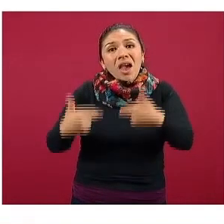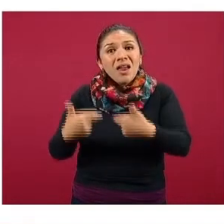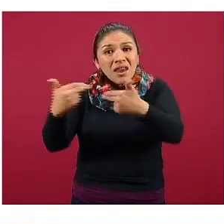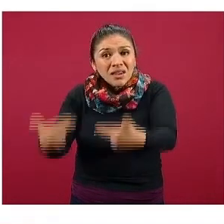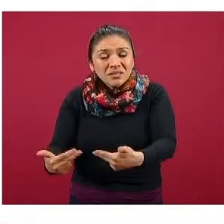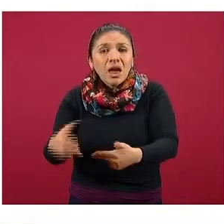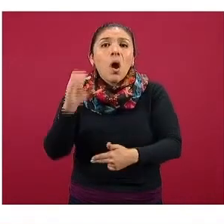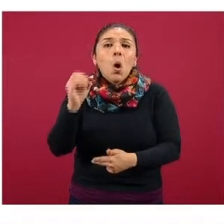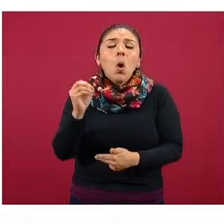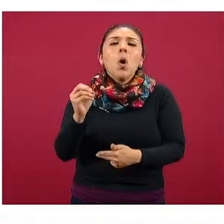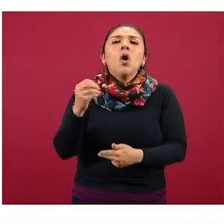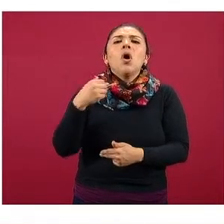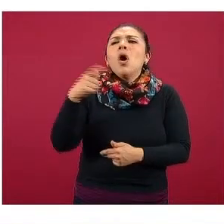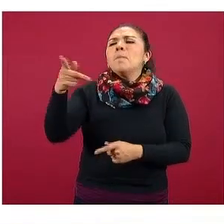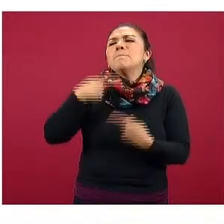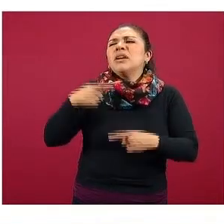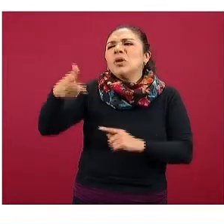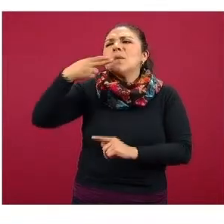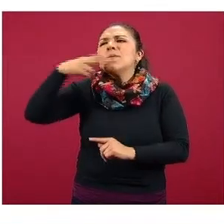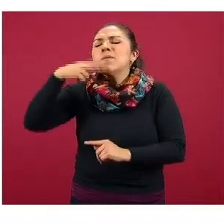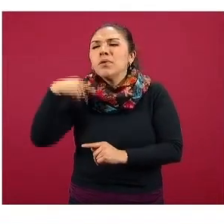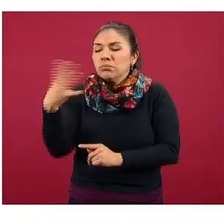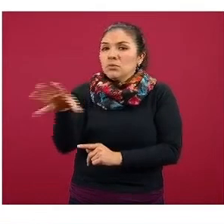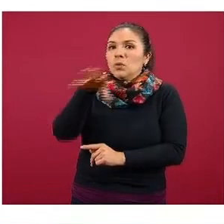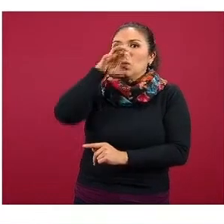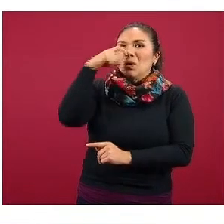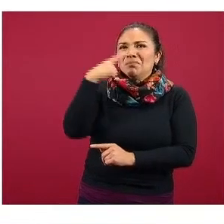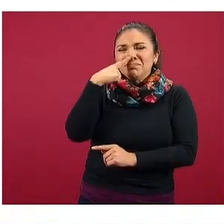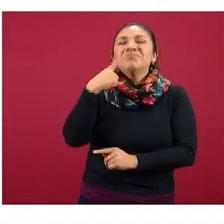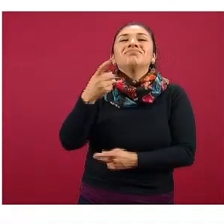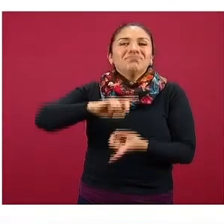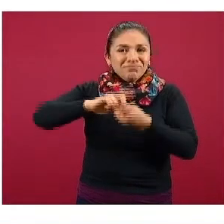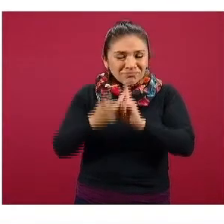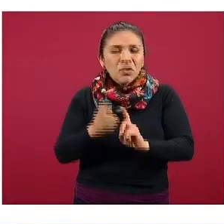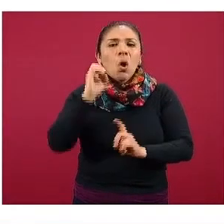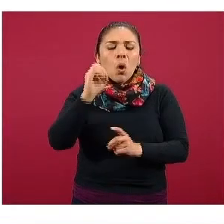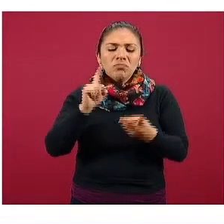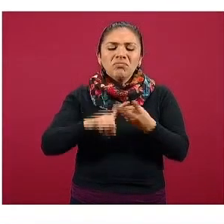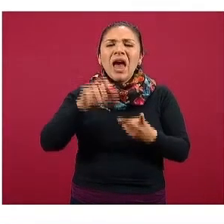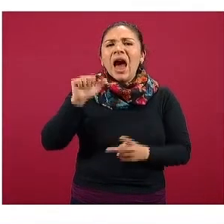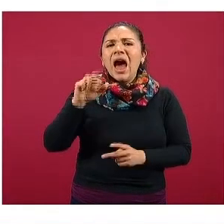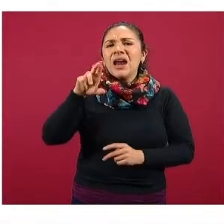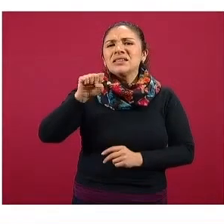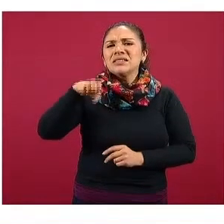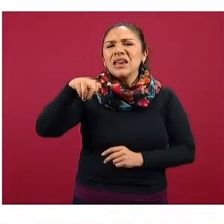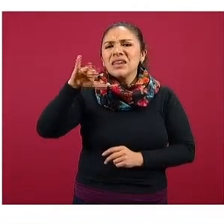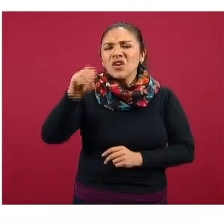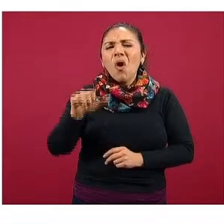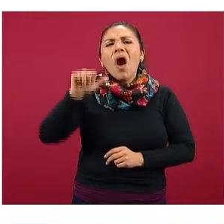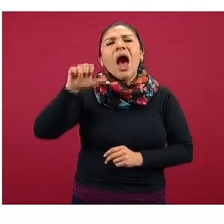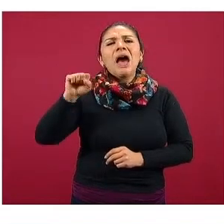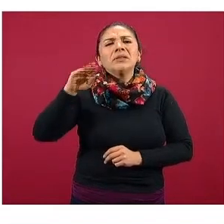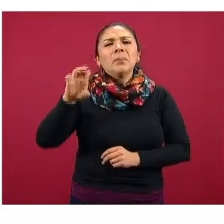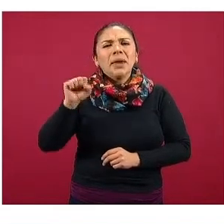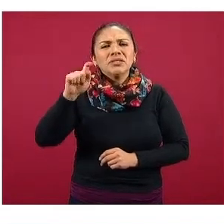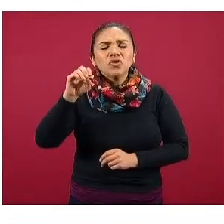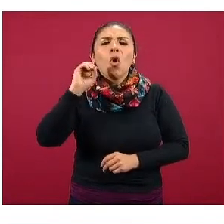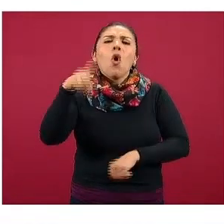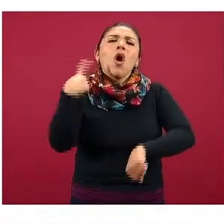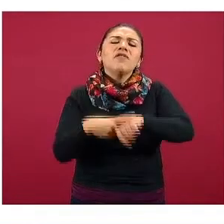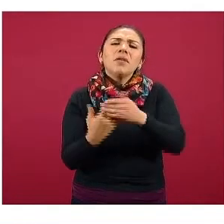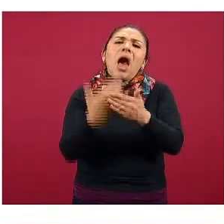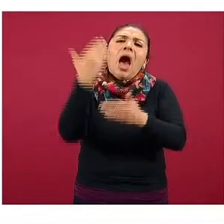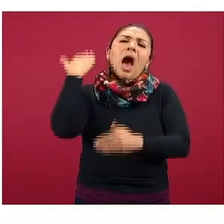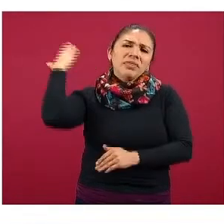el humo de tabaco de segunda mano, sustancias tóxicas como el arsénico, asbesto y radón, y enfermedades pulmonares